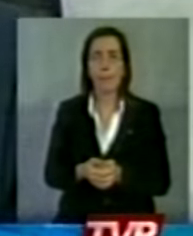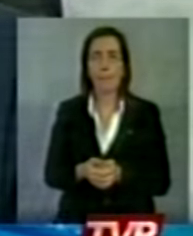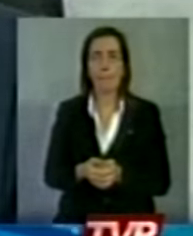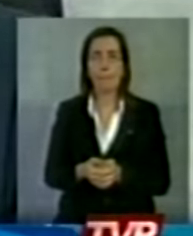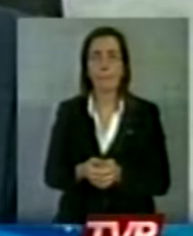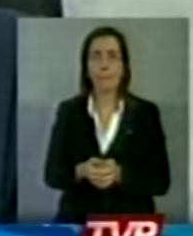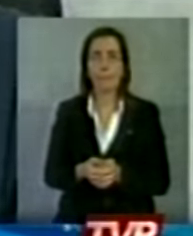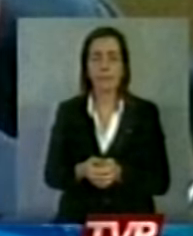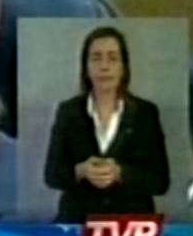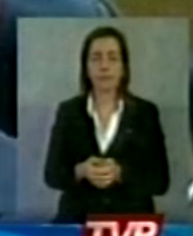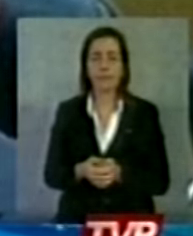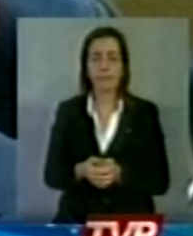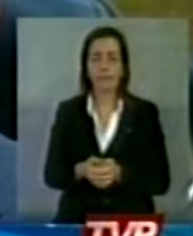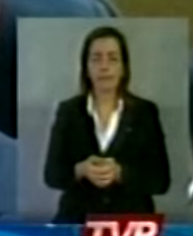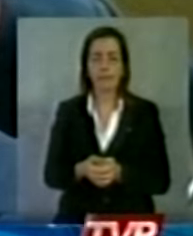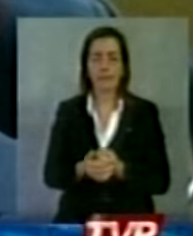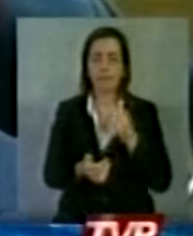mercado.